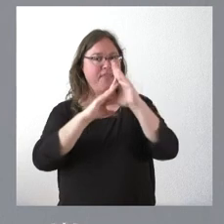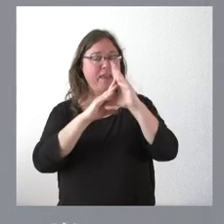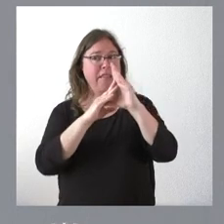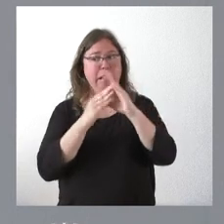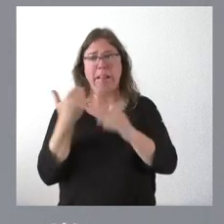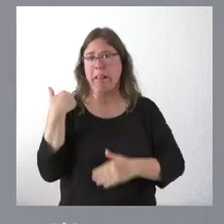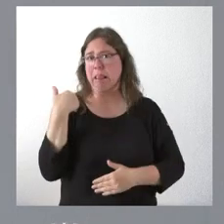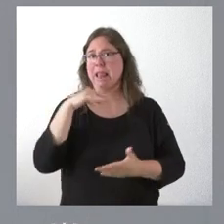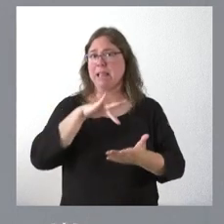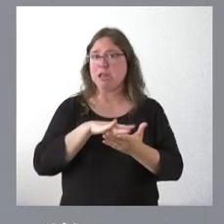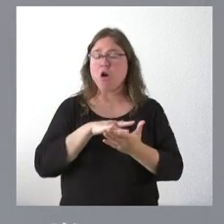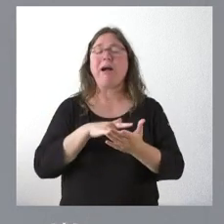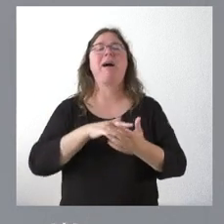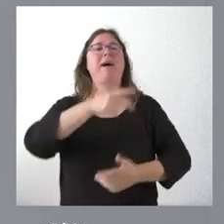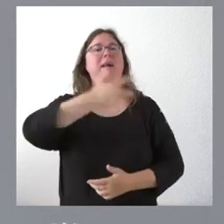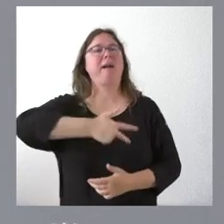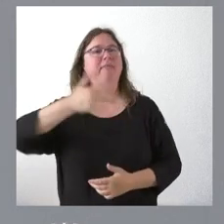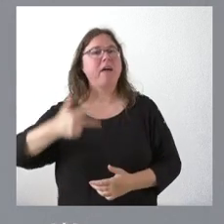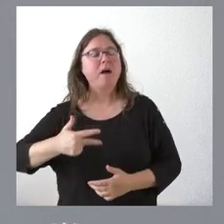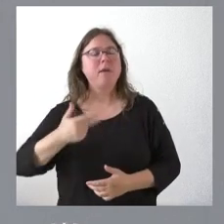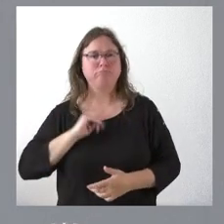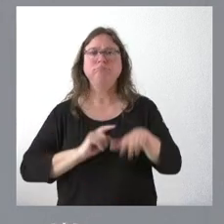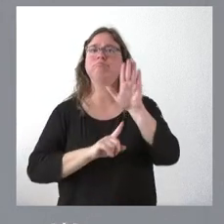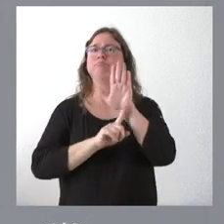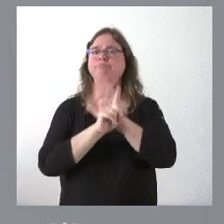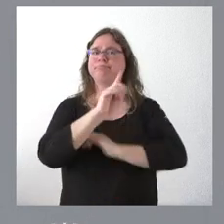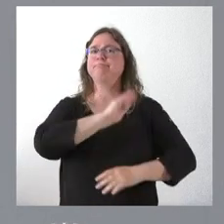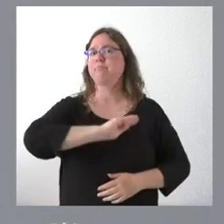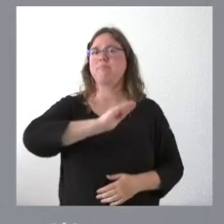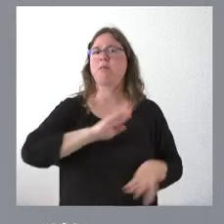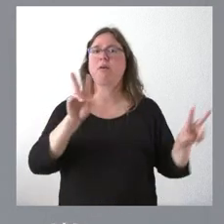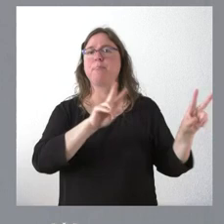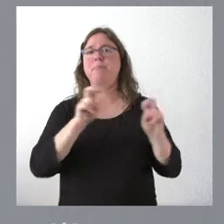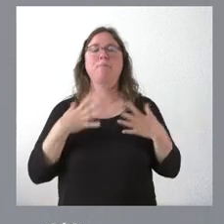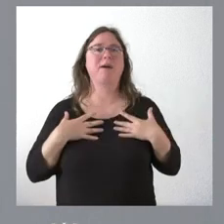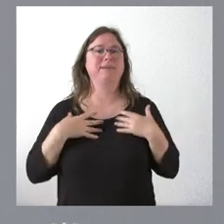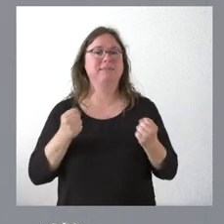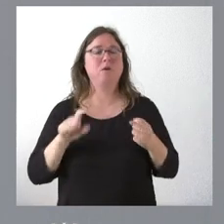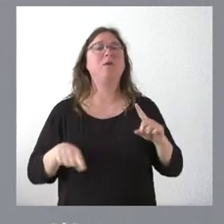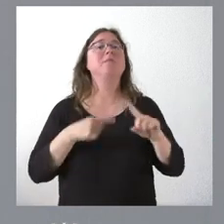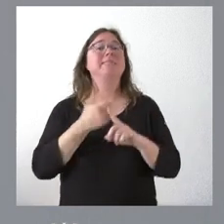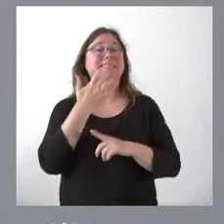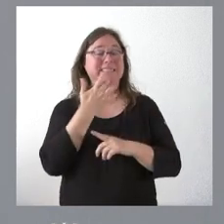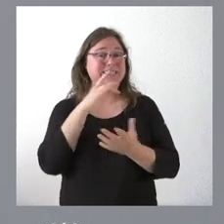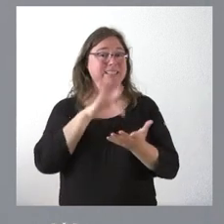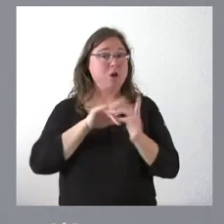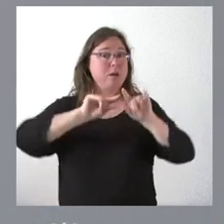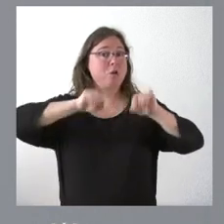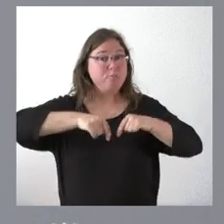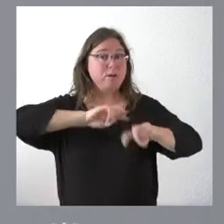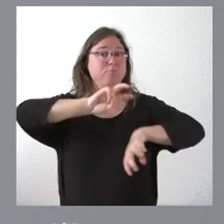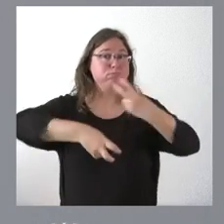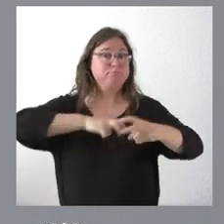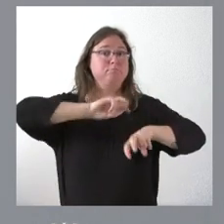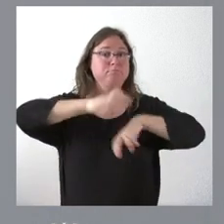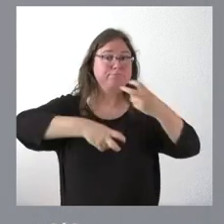recientemente con la Comunidad de Cantabria, con importantes avances en materia sanitaria y a medida que estos convenios tengan que renovarse o tengan